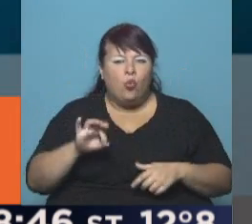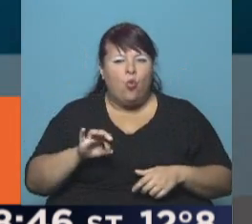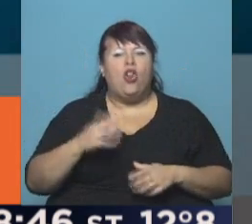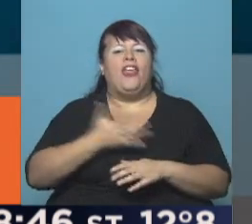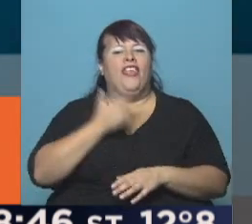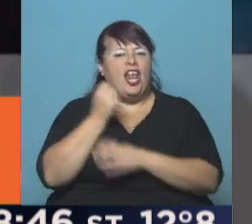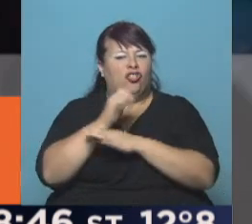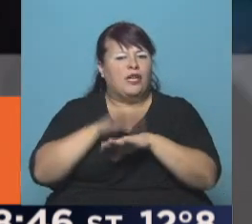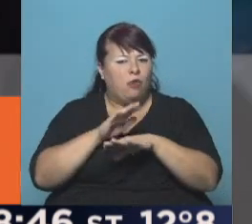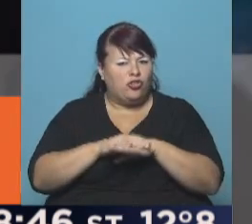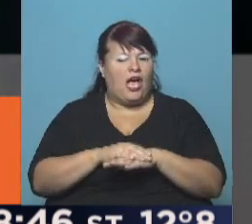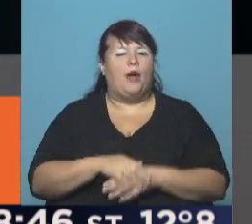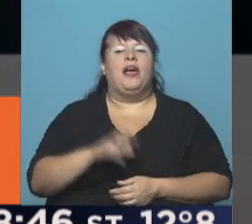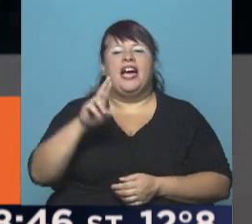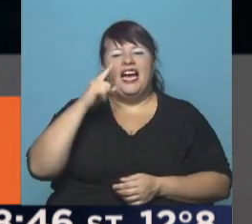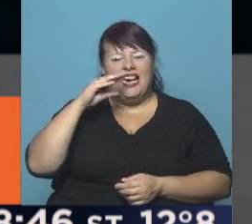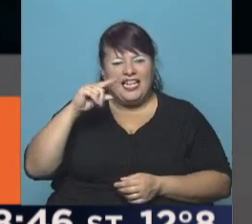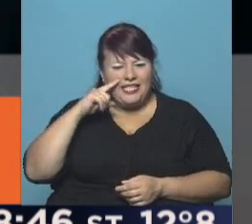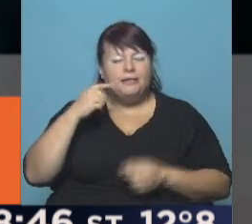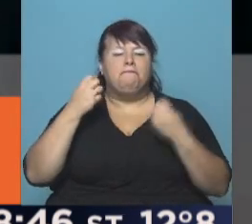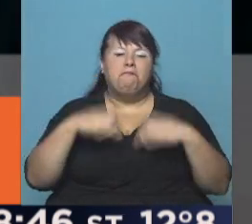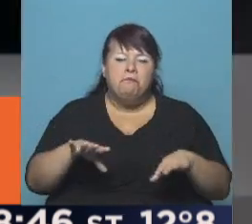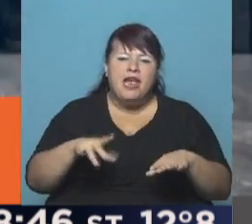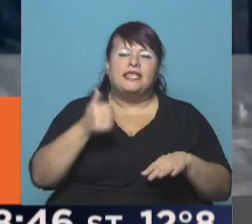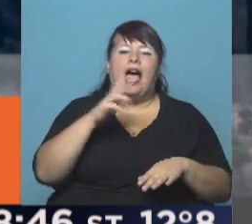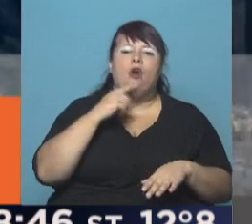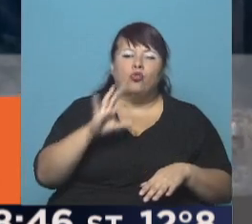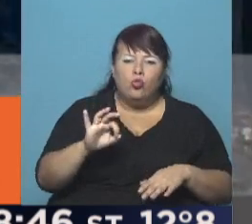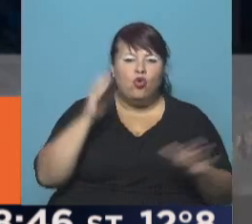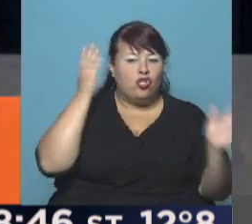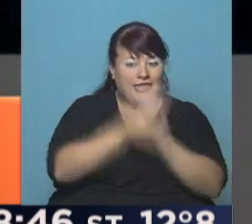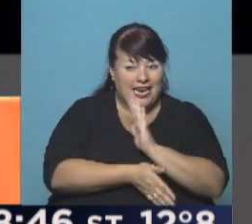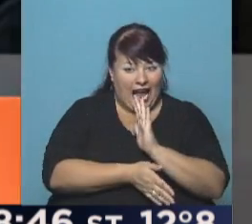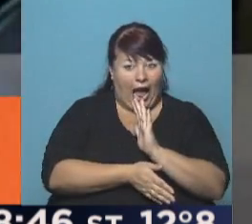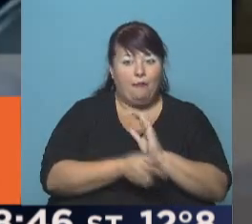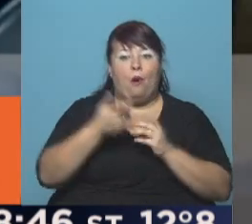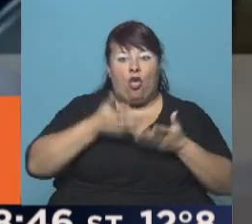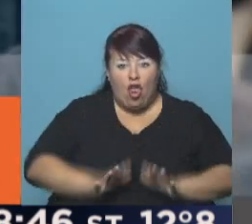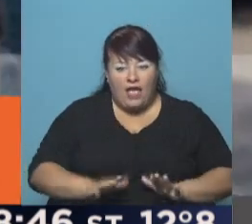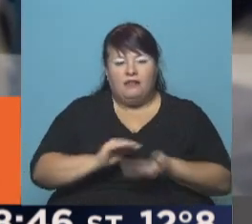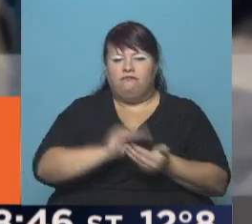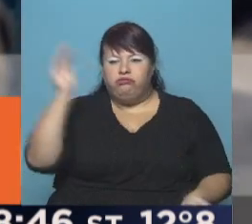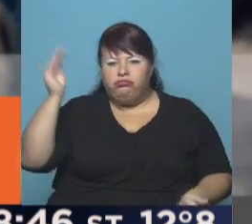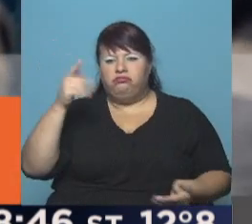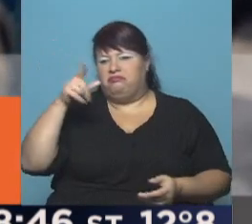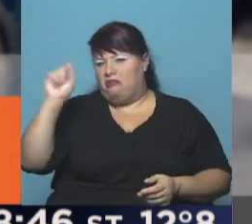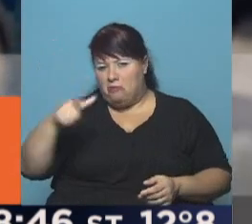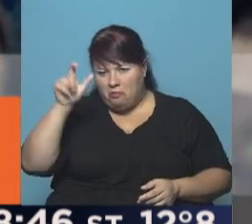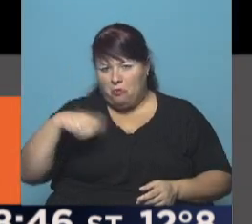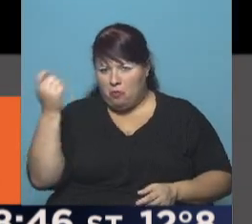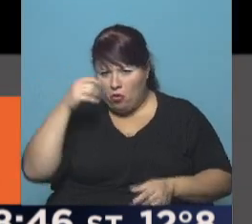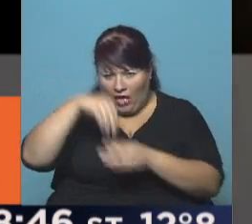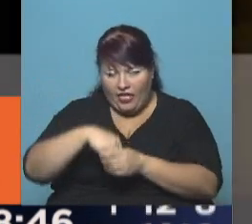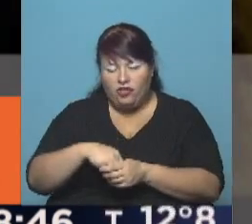gran director a cargo como Guy Ritchie. Comienza con Arturo escapando de la muerte al nacer, criado por un burdel, en un